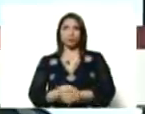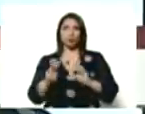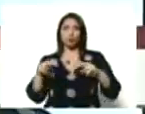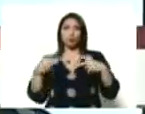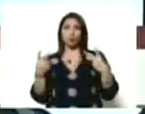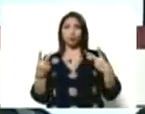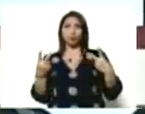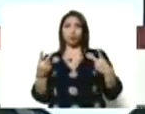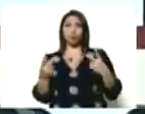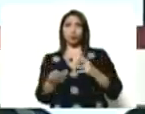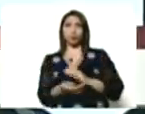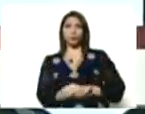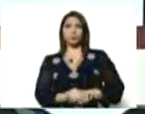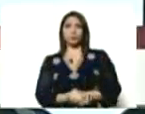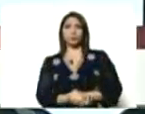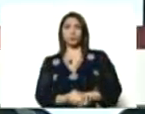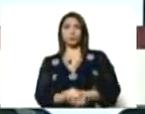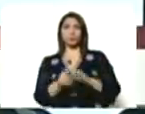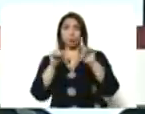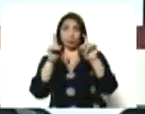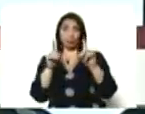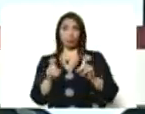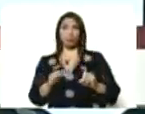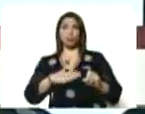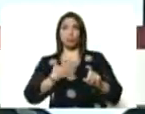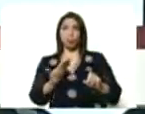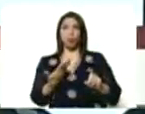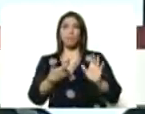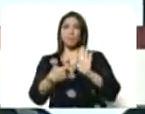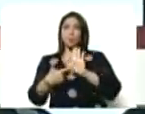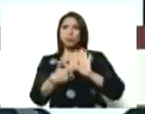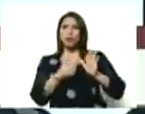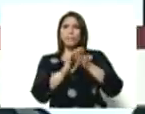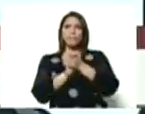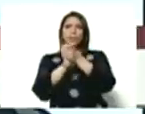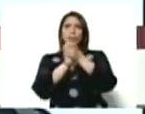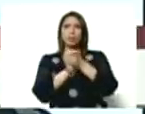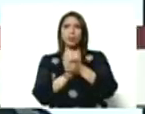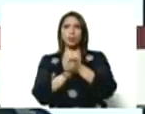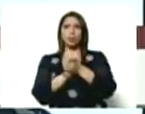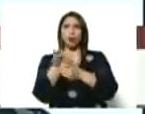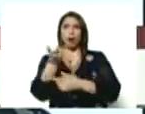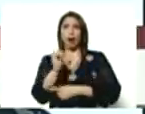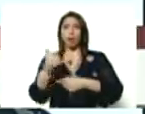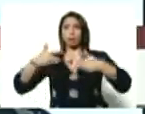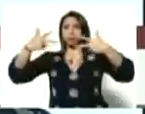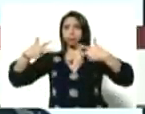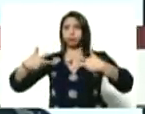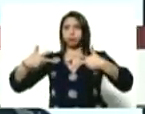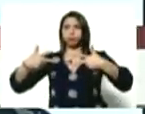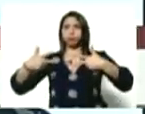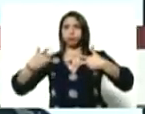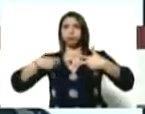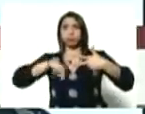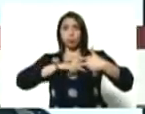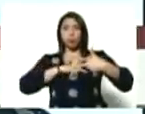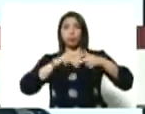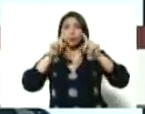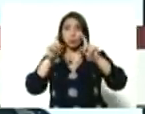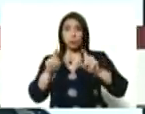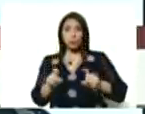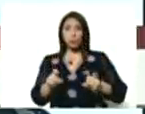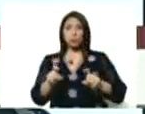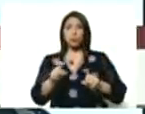novedoso, que los auditores puedan mostrarle a los compañeros que están en la videoconferencia, por ejemplo, si estamos auditando el código